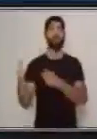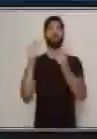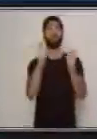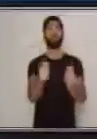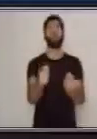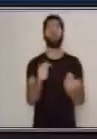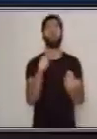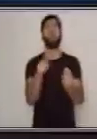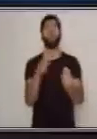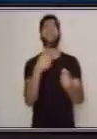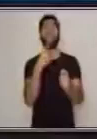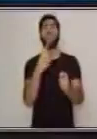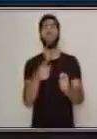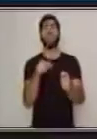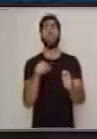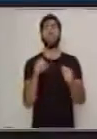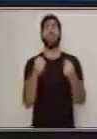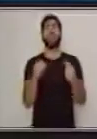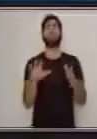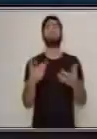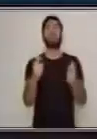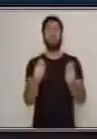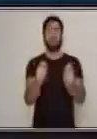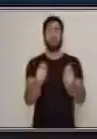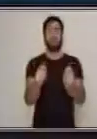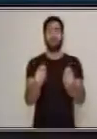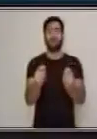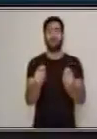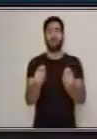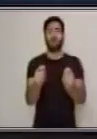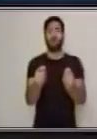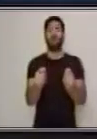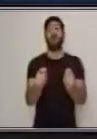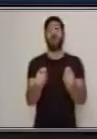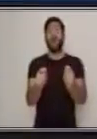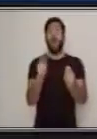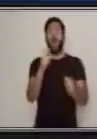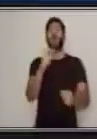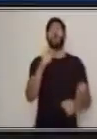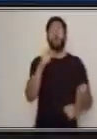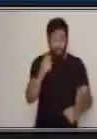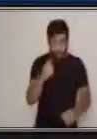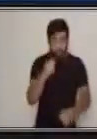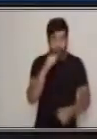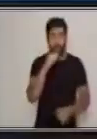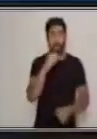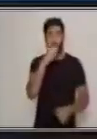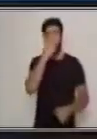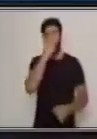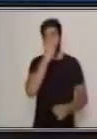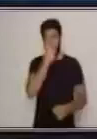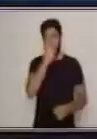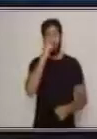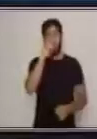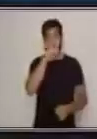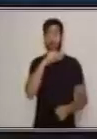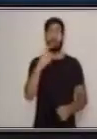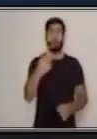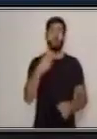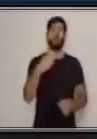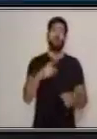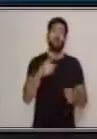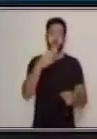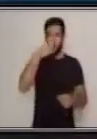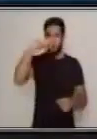tarjetita. ¿Qué acción está realizando la niña? Está estornudando y está estornudando en un